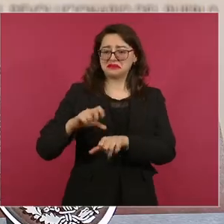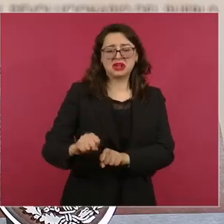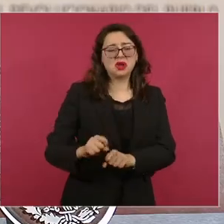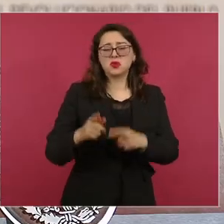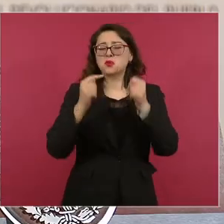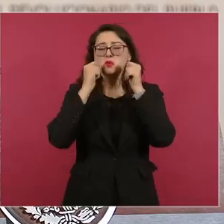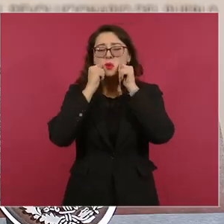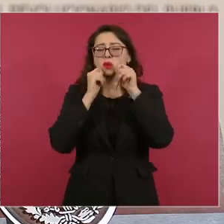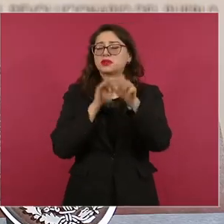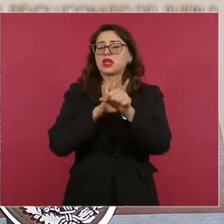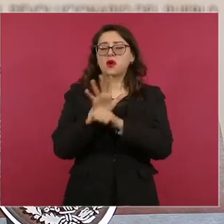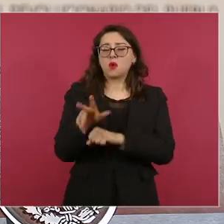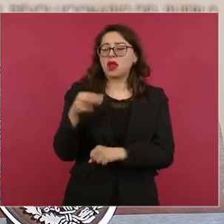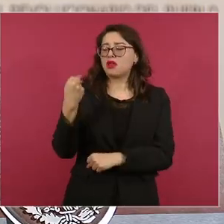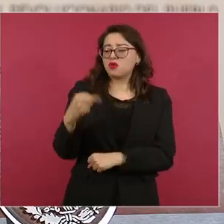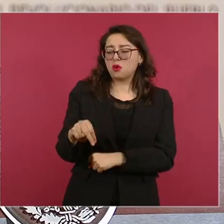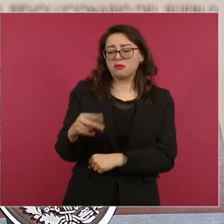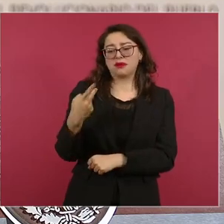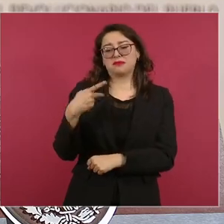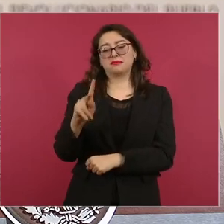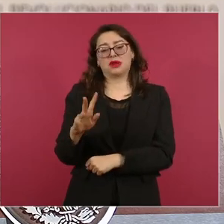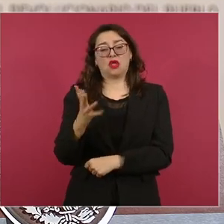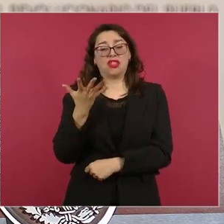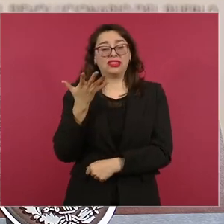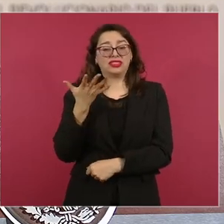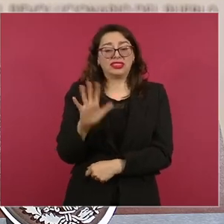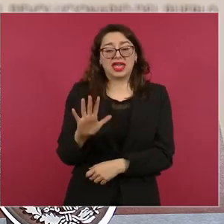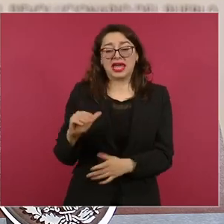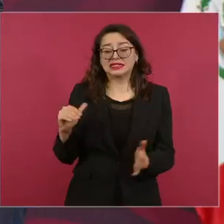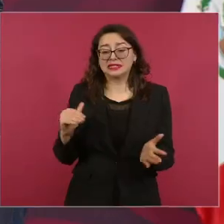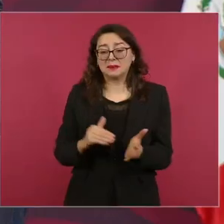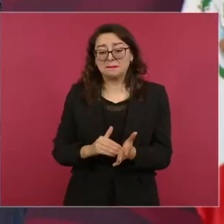pero van más de 10,000